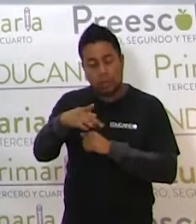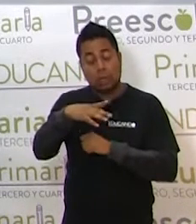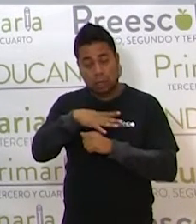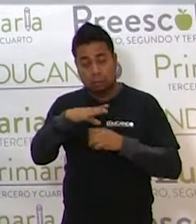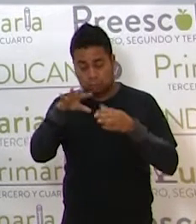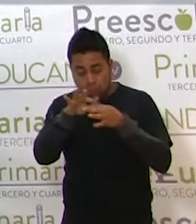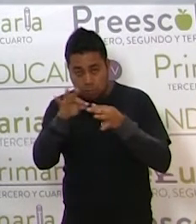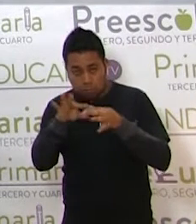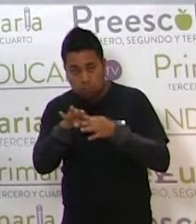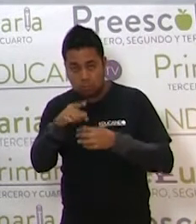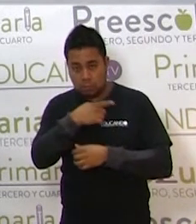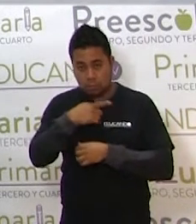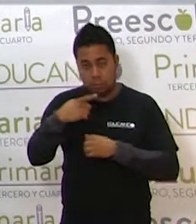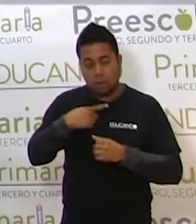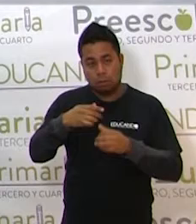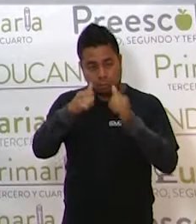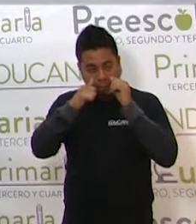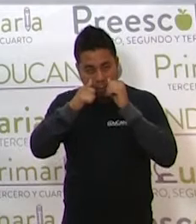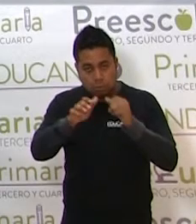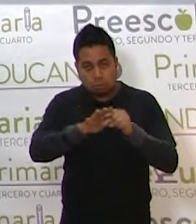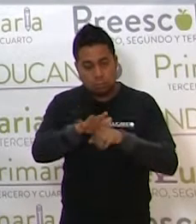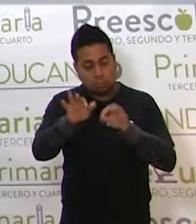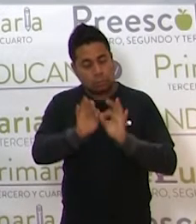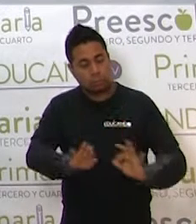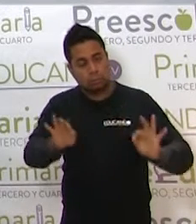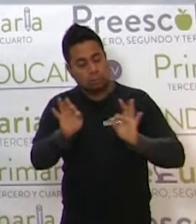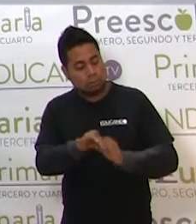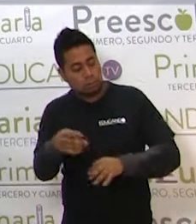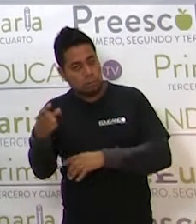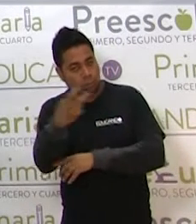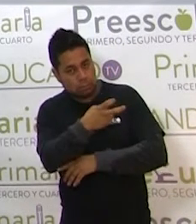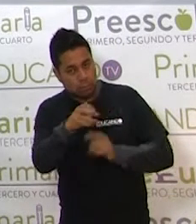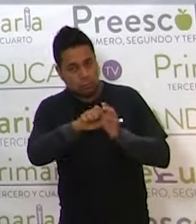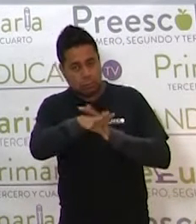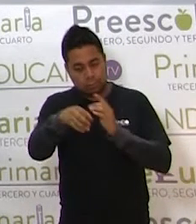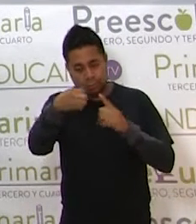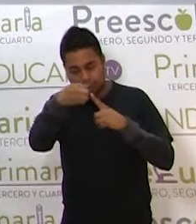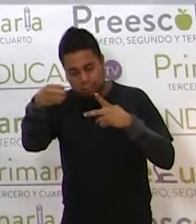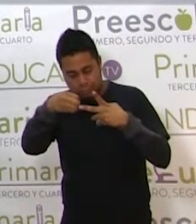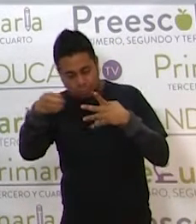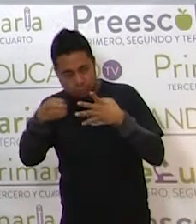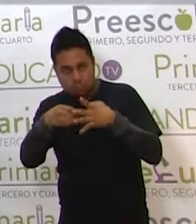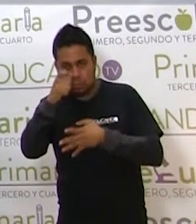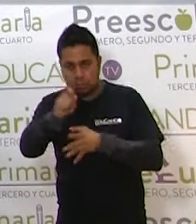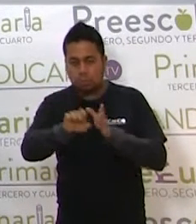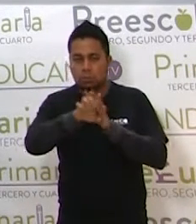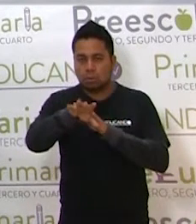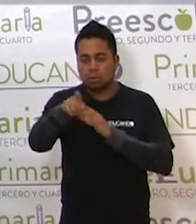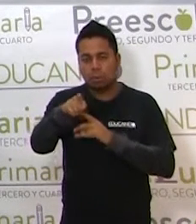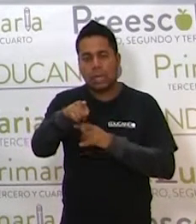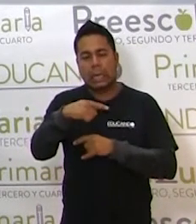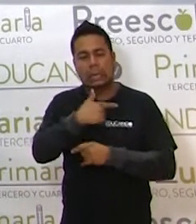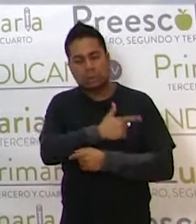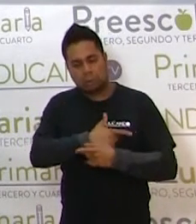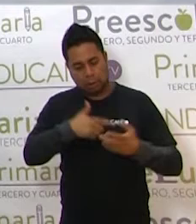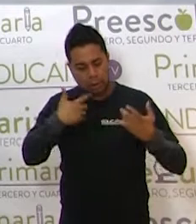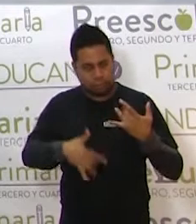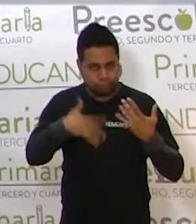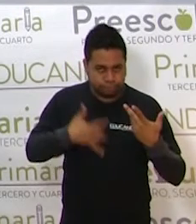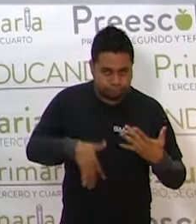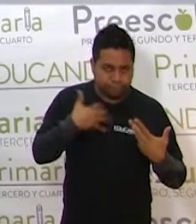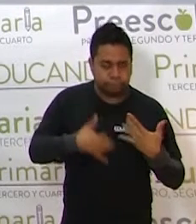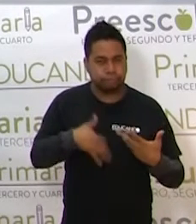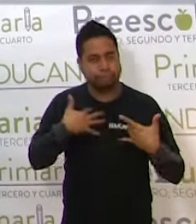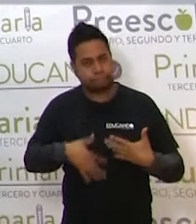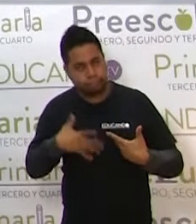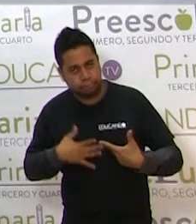que tener muy presente lo que son los versos si a ti te gusta tocar un instrumento la guitarra